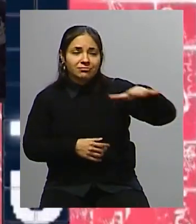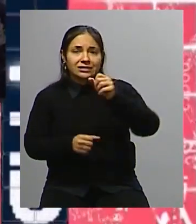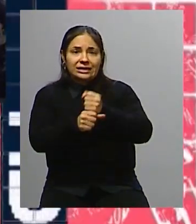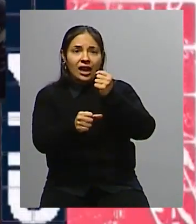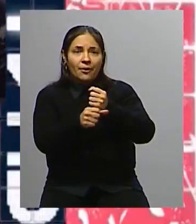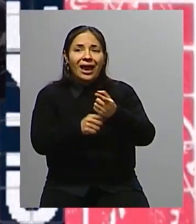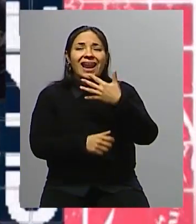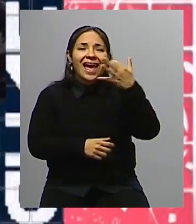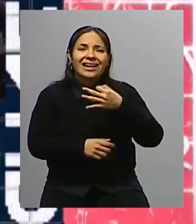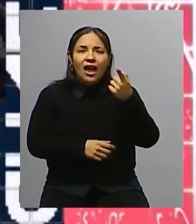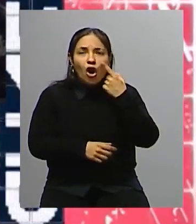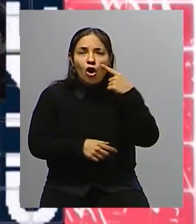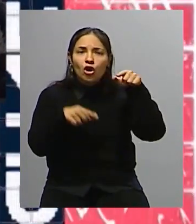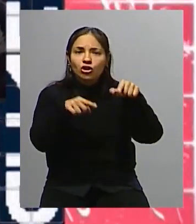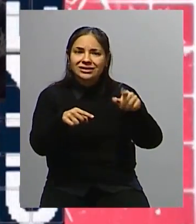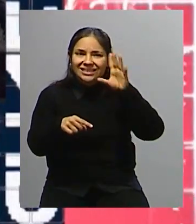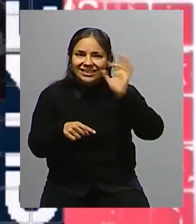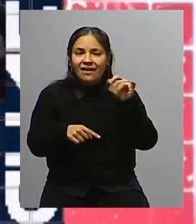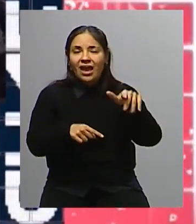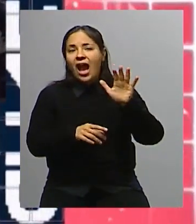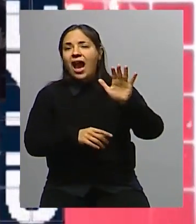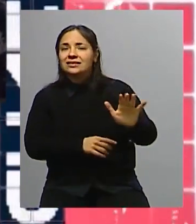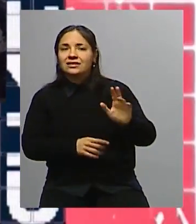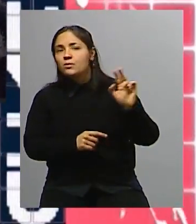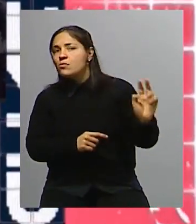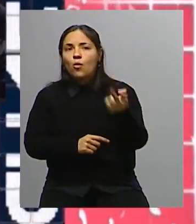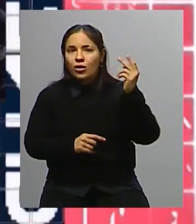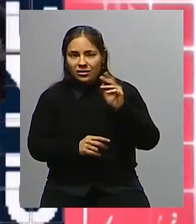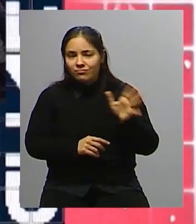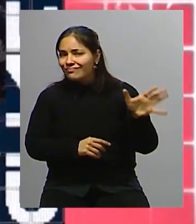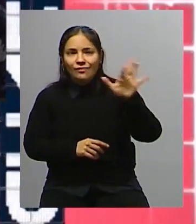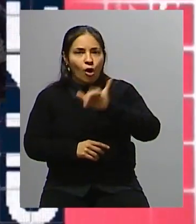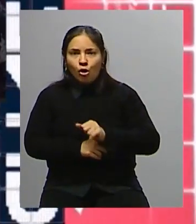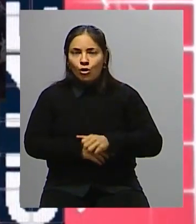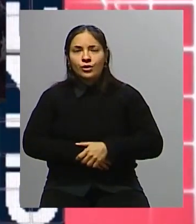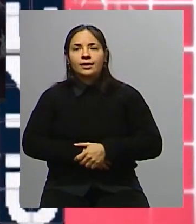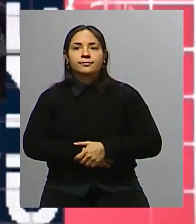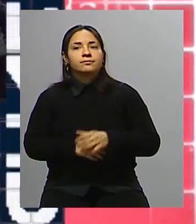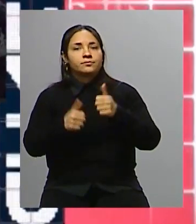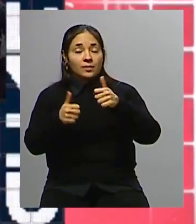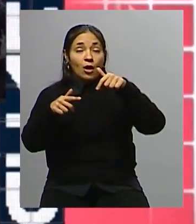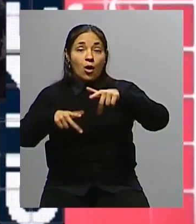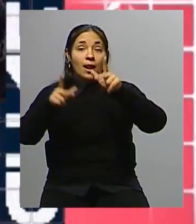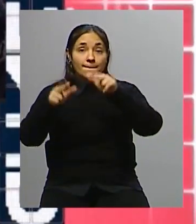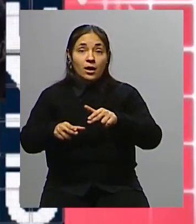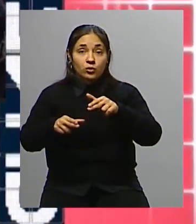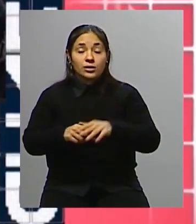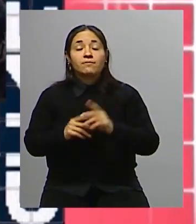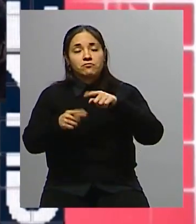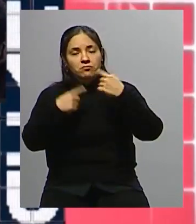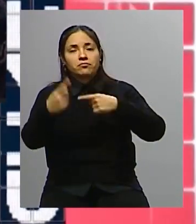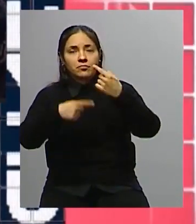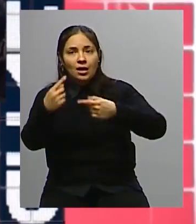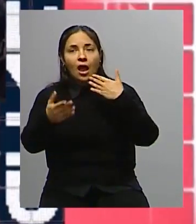la realidad sabe que esto es lo que pasa de forma diaria. Esteban, vamos a ir a una nueva pausa y vamos a seguir hablando